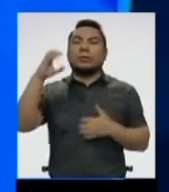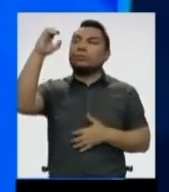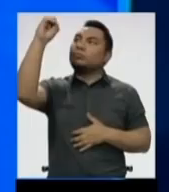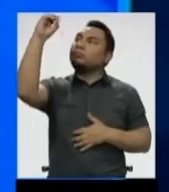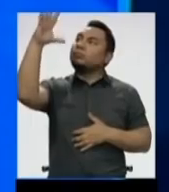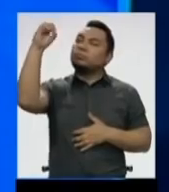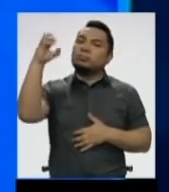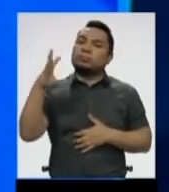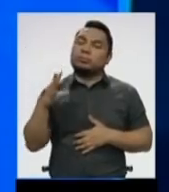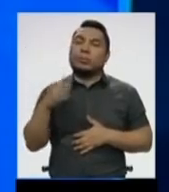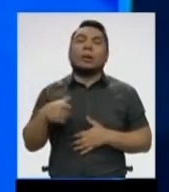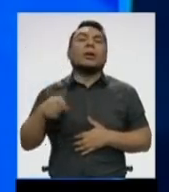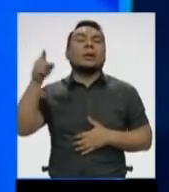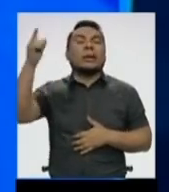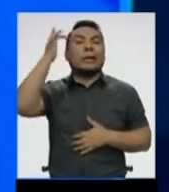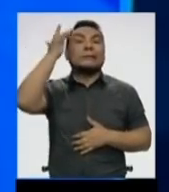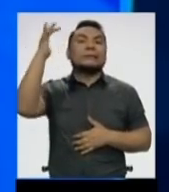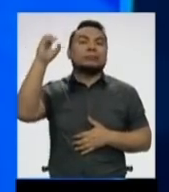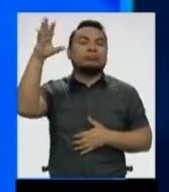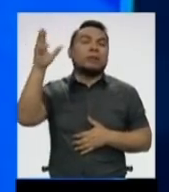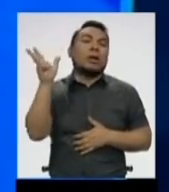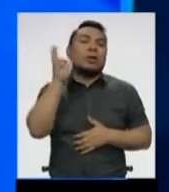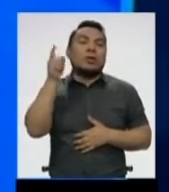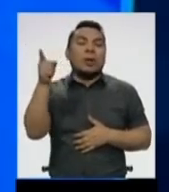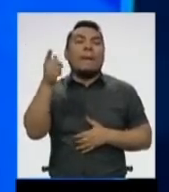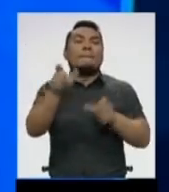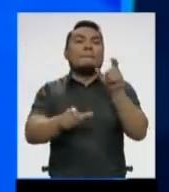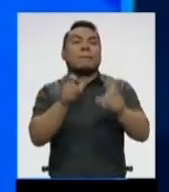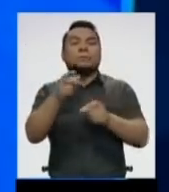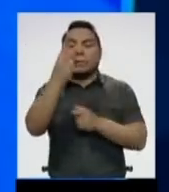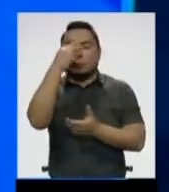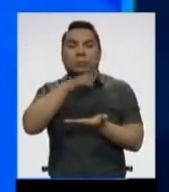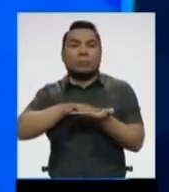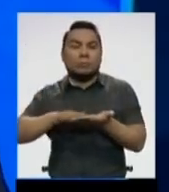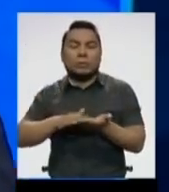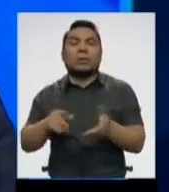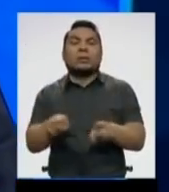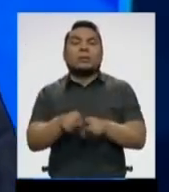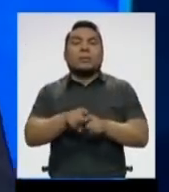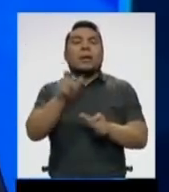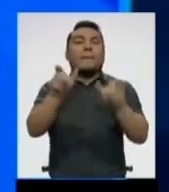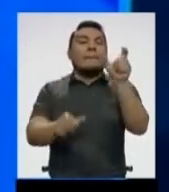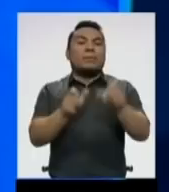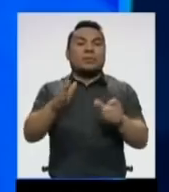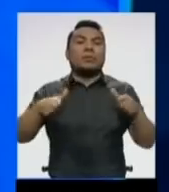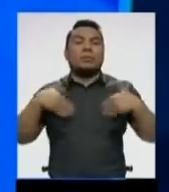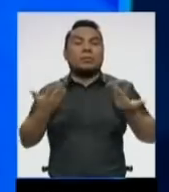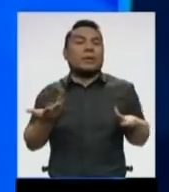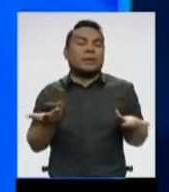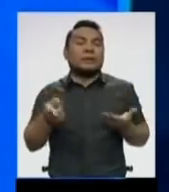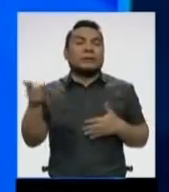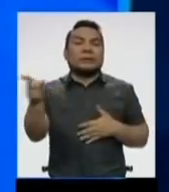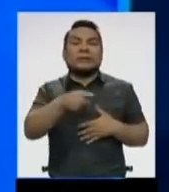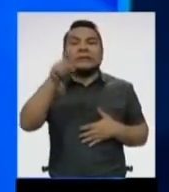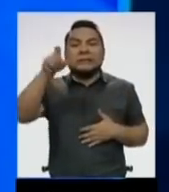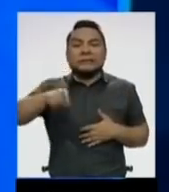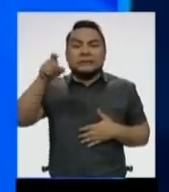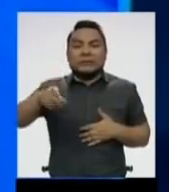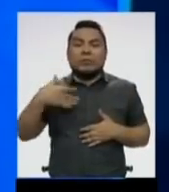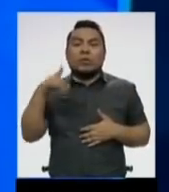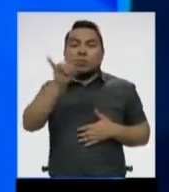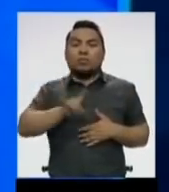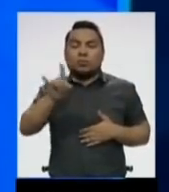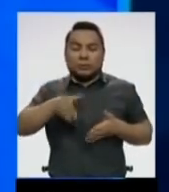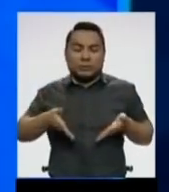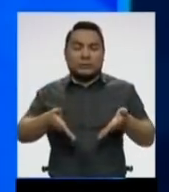semáforos peatonales e inteligentes para las personas con braille y caminos y calzadas que permitan que las personas que están con estas necesidades puedan